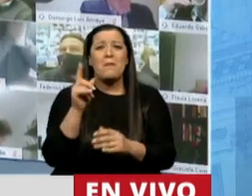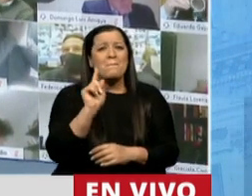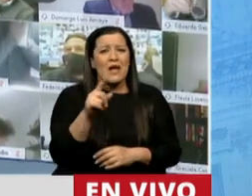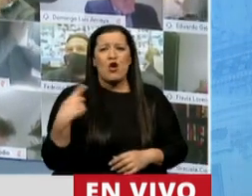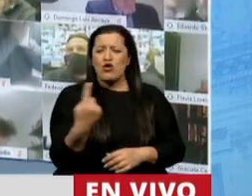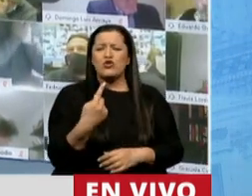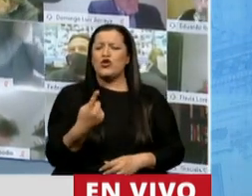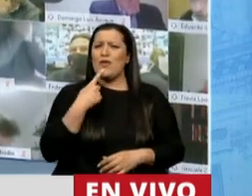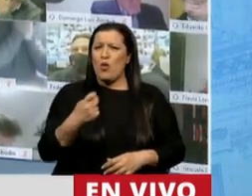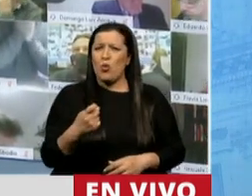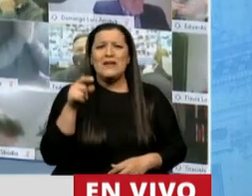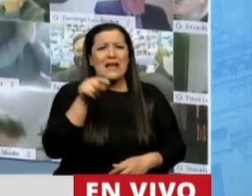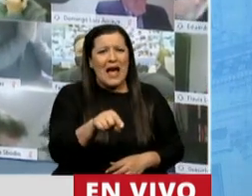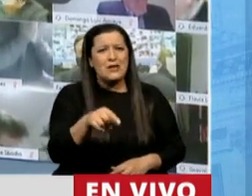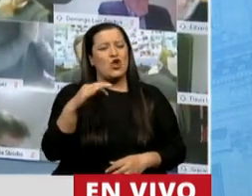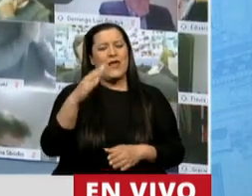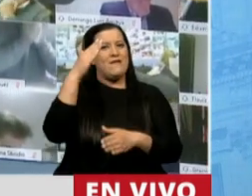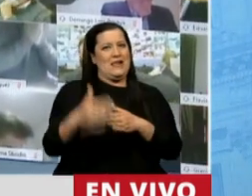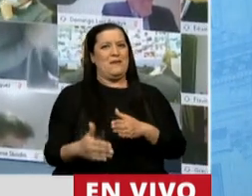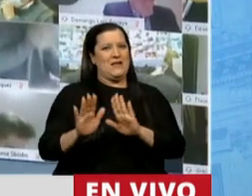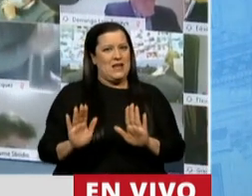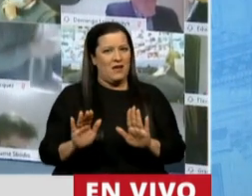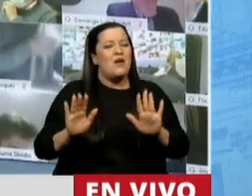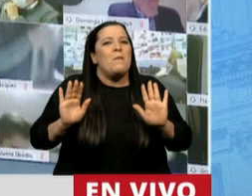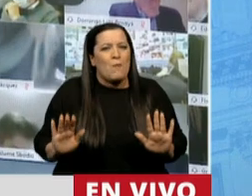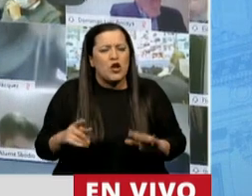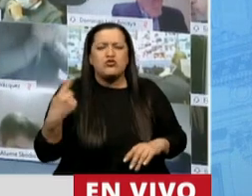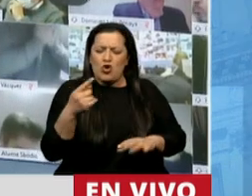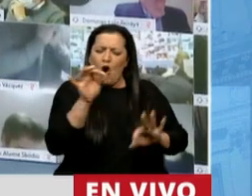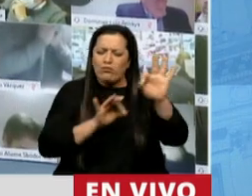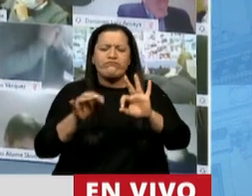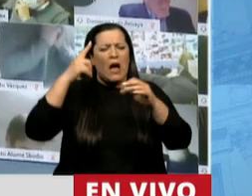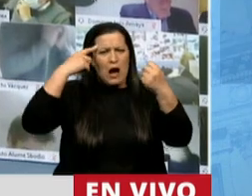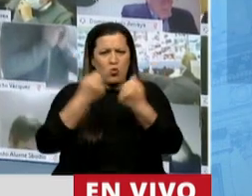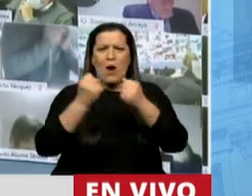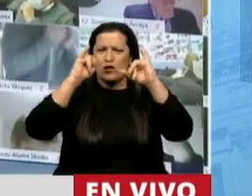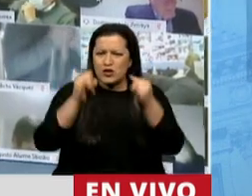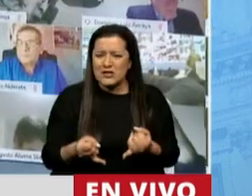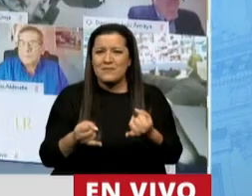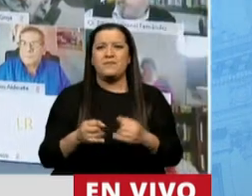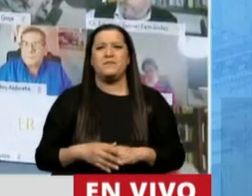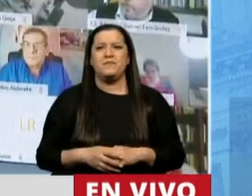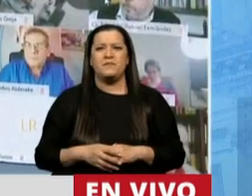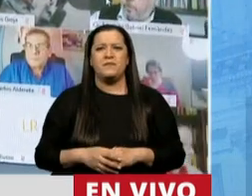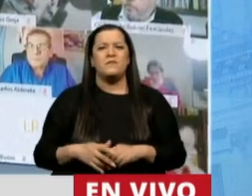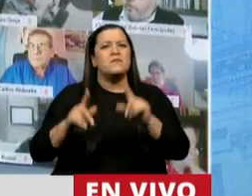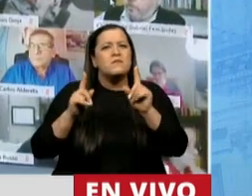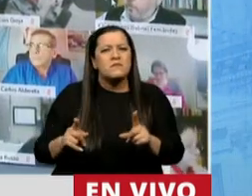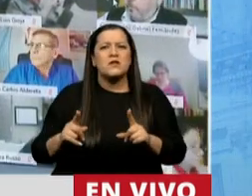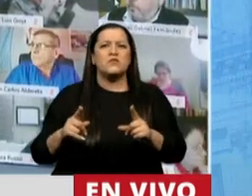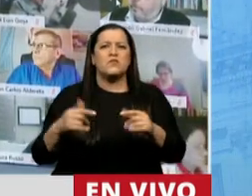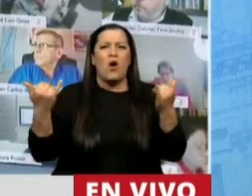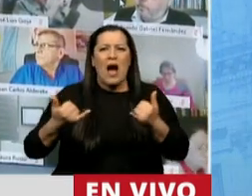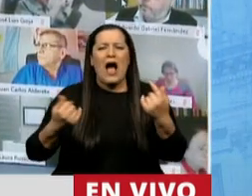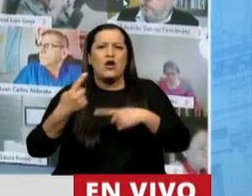este sentido debe ponérsele un límite por eso Comparto el espíritu del proyecto tiene el proyecto antecedente iniciativas en